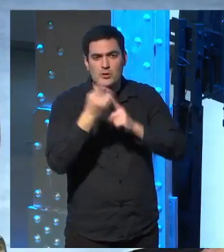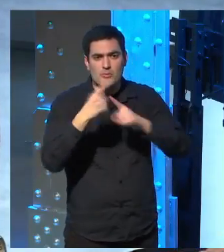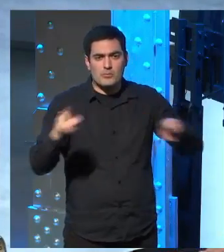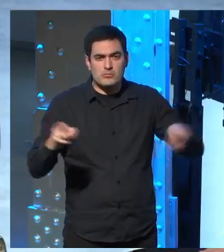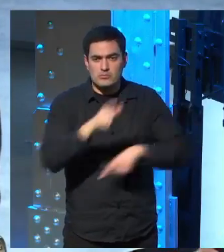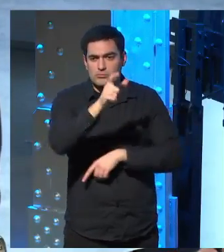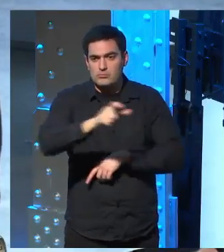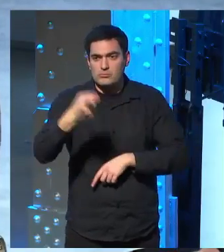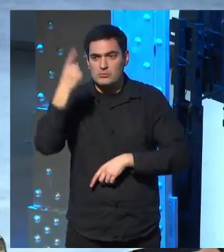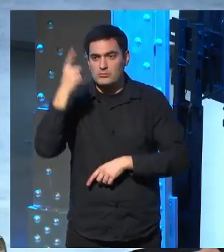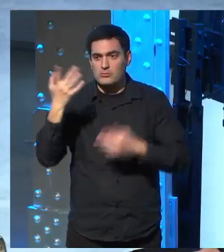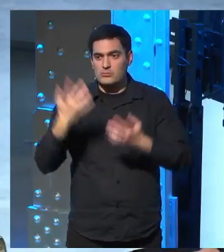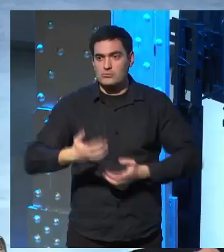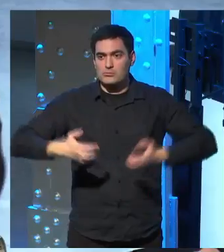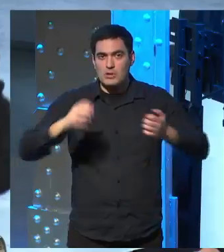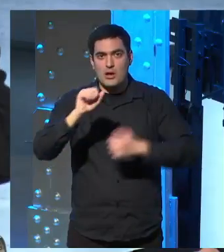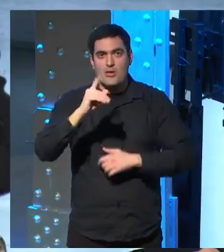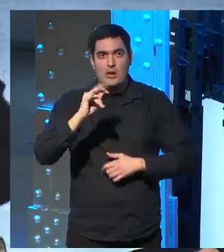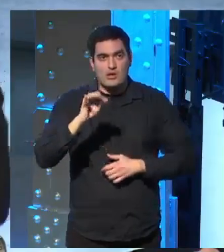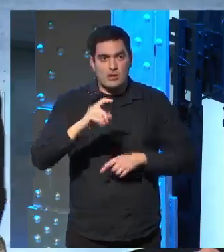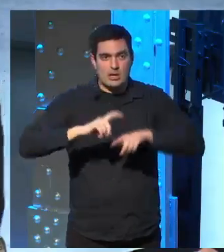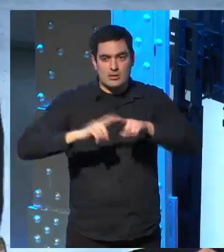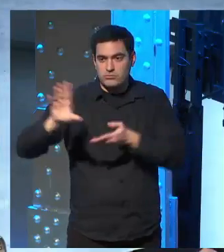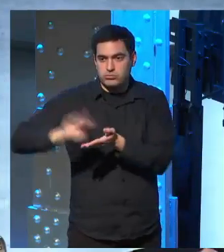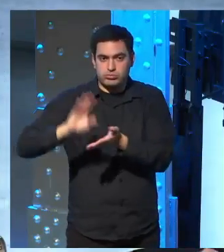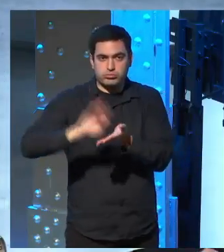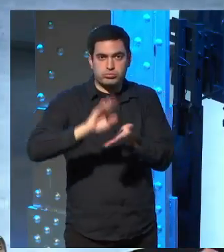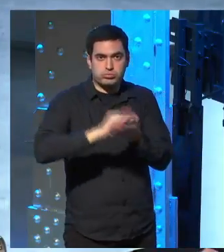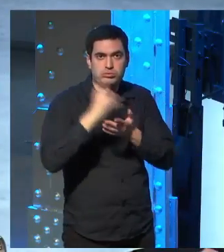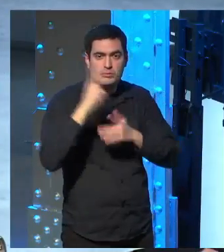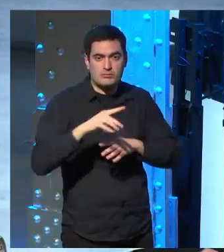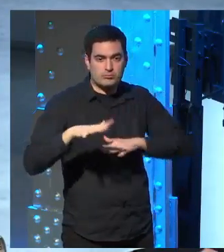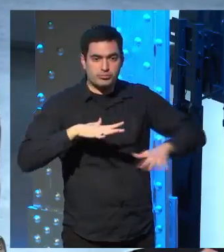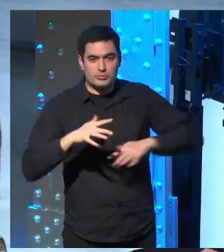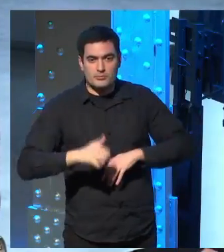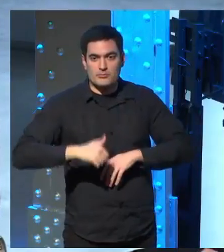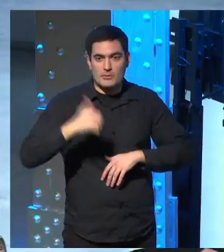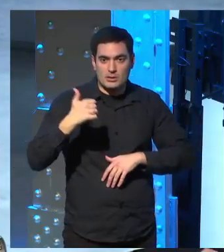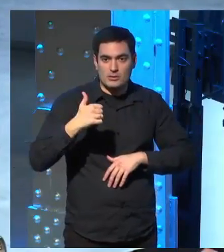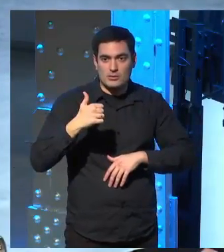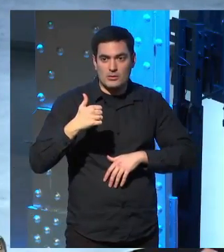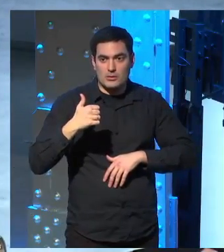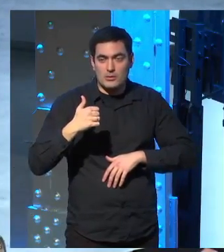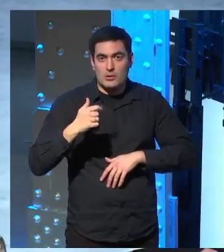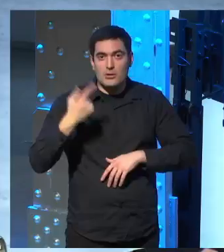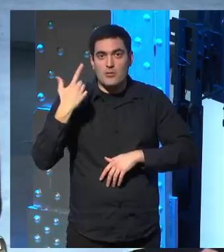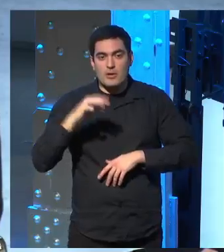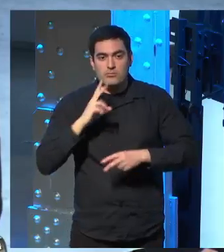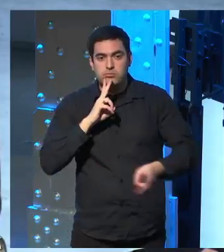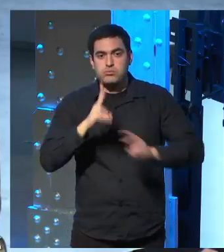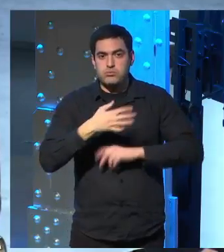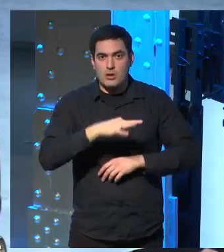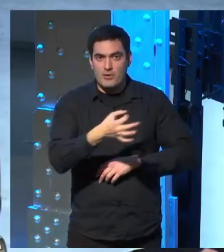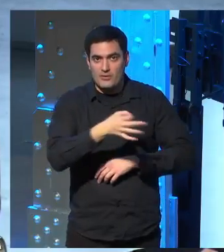compositores. También hay una convención, pues decir, quiero un adagio que tenga un carácter recogido y más estático, meditativo, y puede también responder a